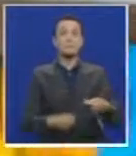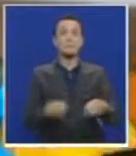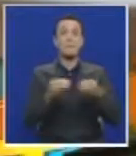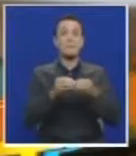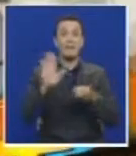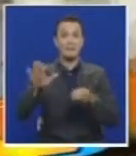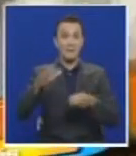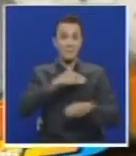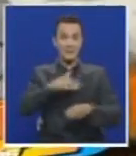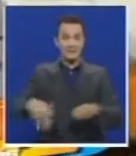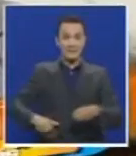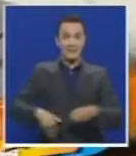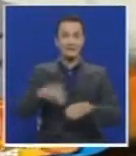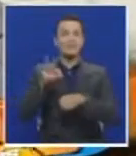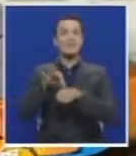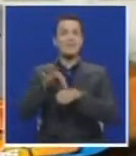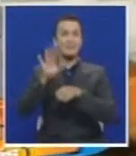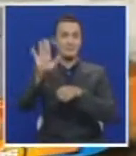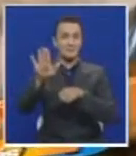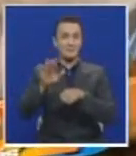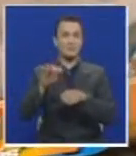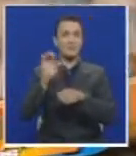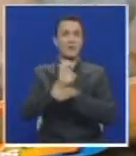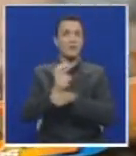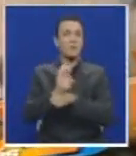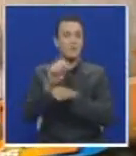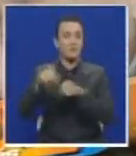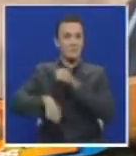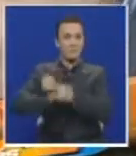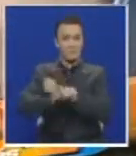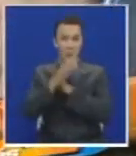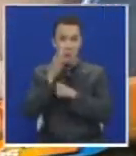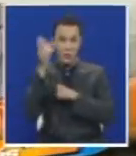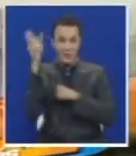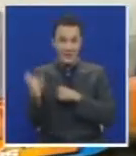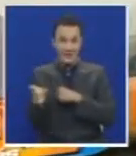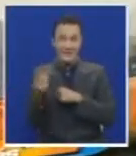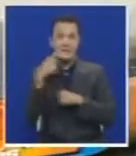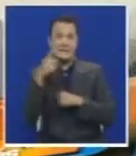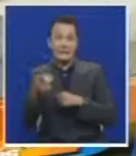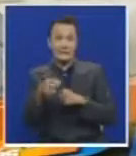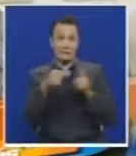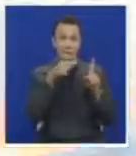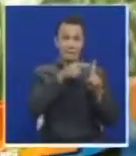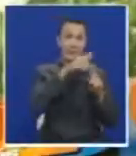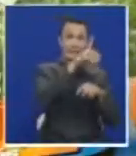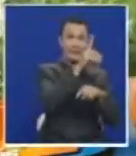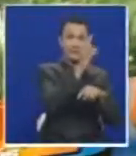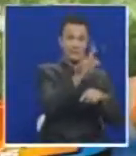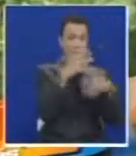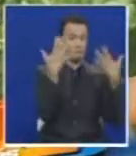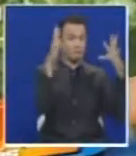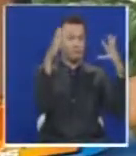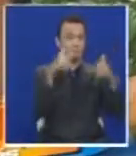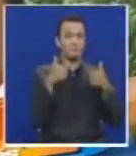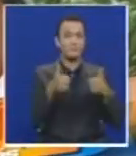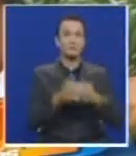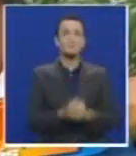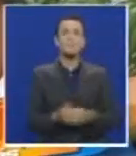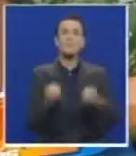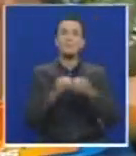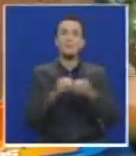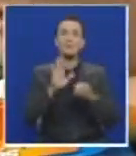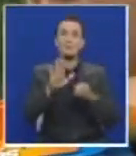de la Federación Ecuatoriana de Fútbol, Luis Chiriboga. Destaca el papel de Reinaldo Rueda en la clasificación. Y la propuesta de la